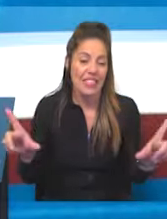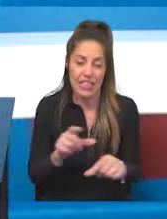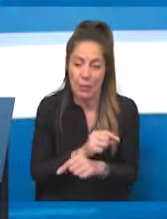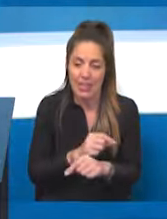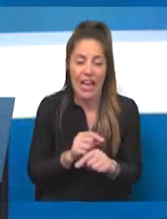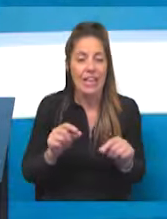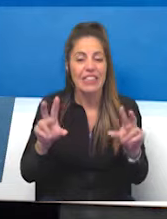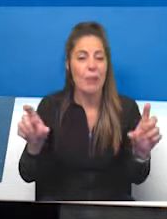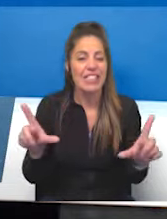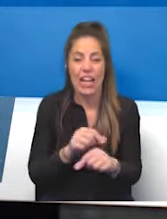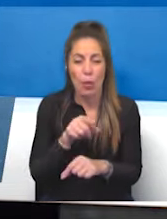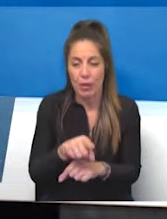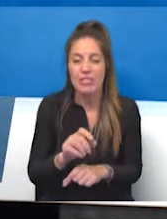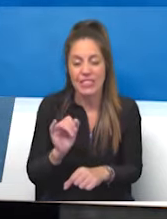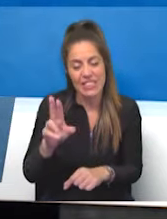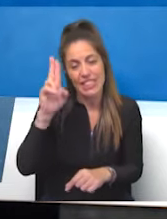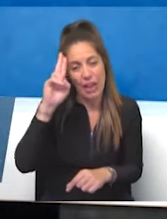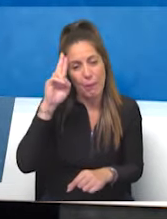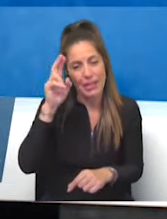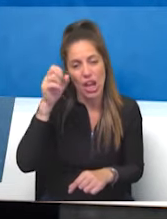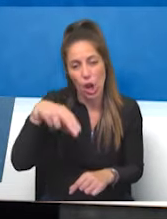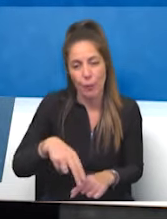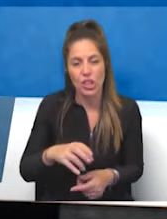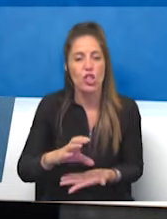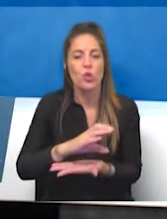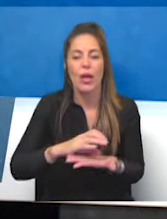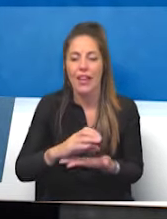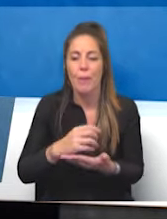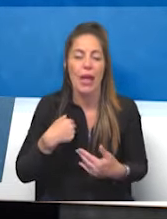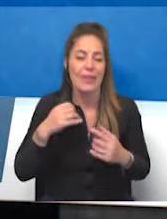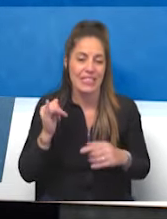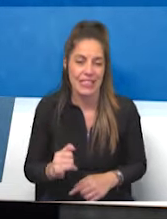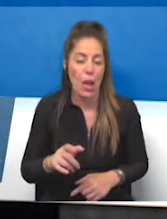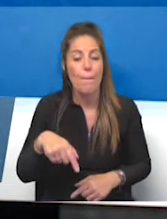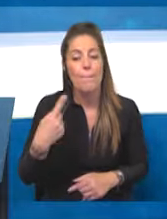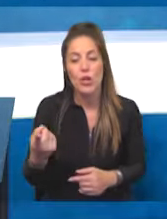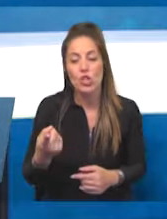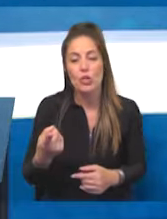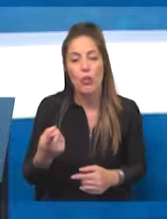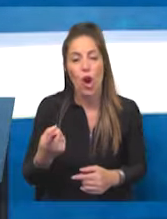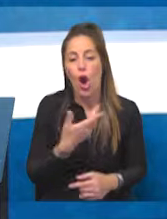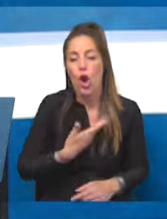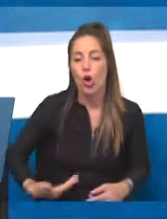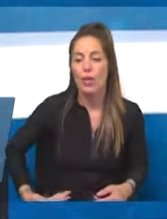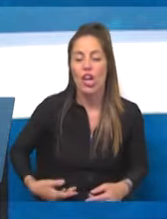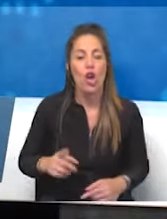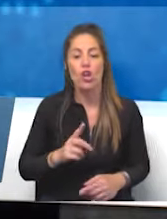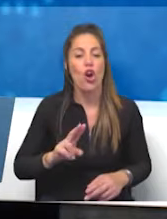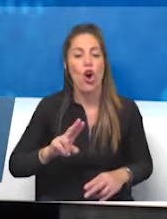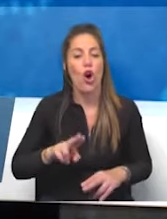tema cerrado para vos este se respeta la opinión ciudadana para mí Sí ajá O sea que en una próxima legislatura no no volvería sobre este